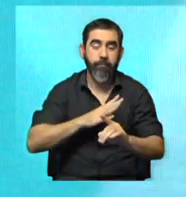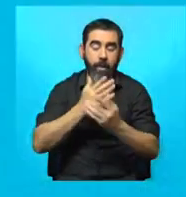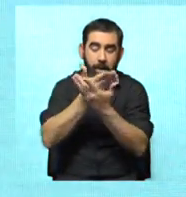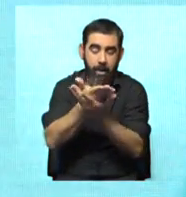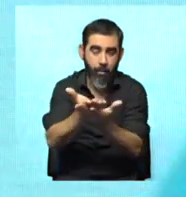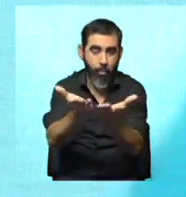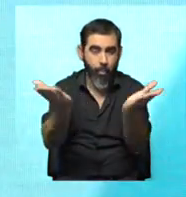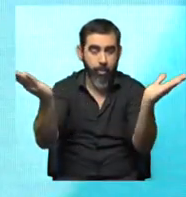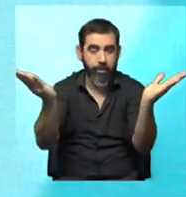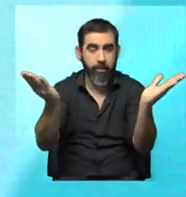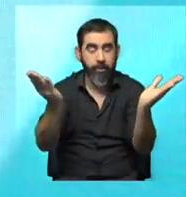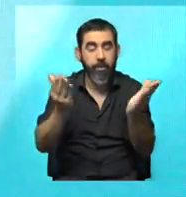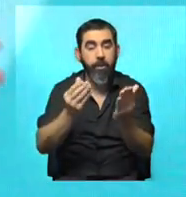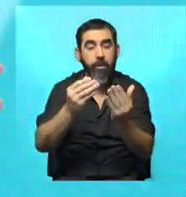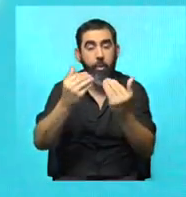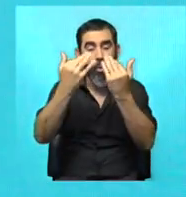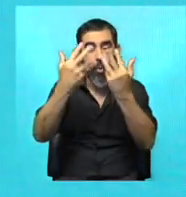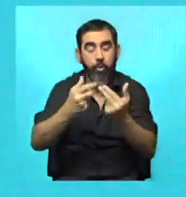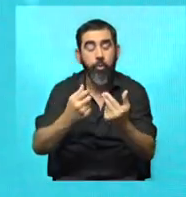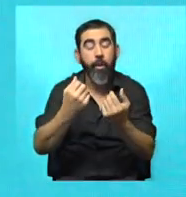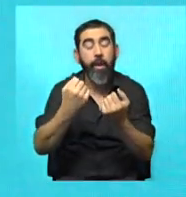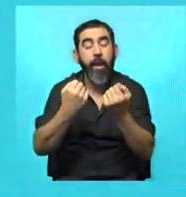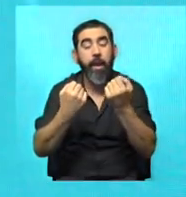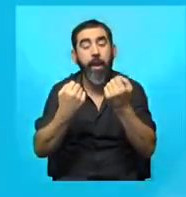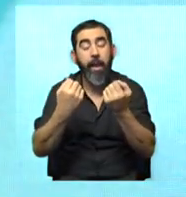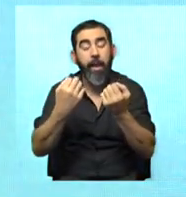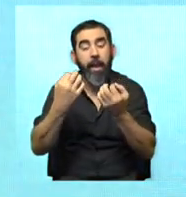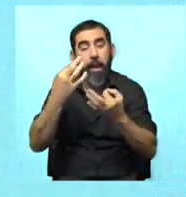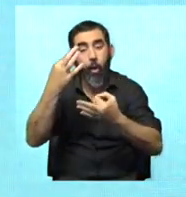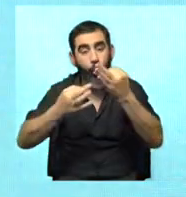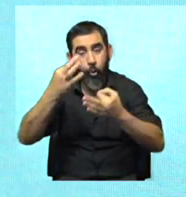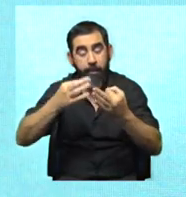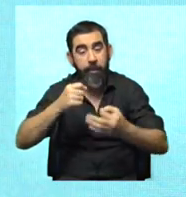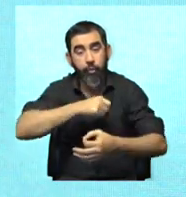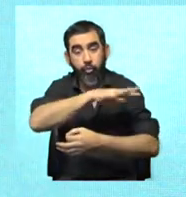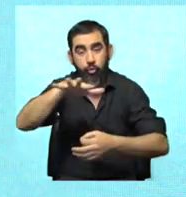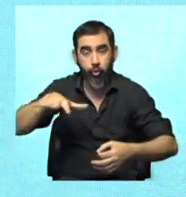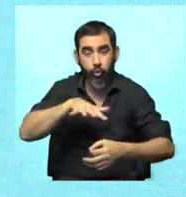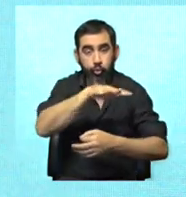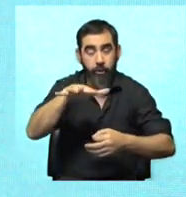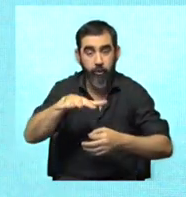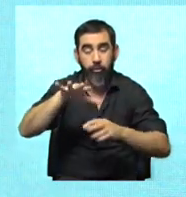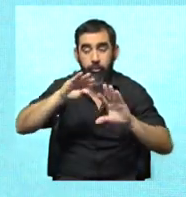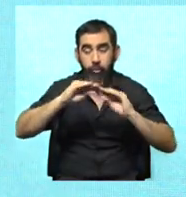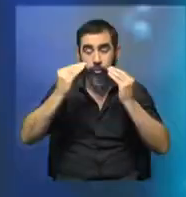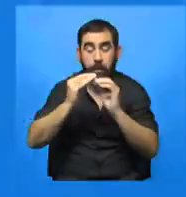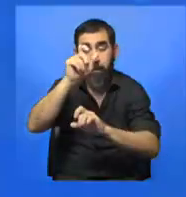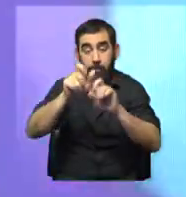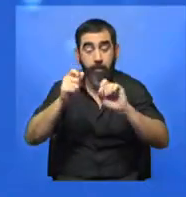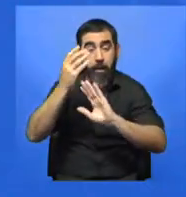muestreos diseñados por economistas y sociólogos, ¿no? Que tienen esa cosa representativa de la población